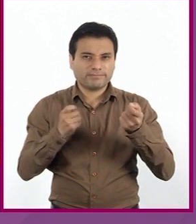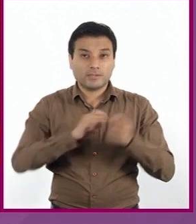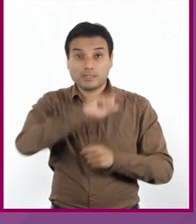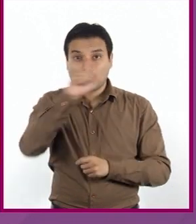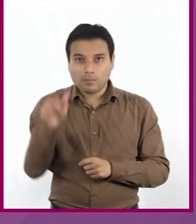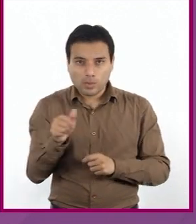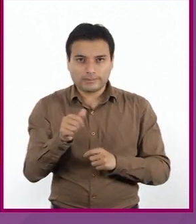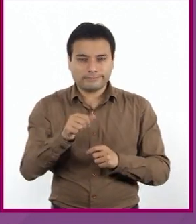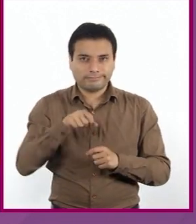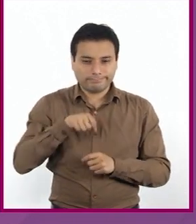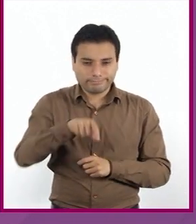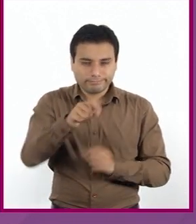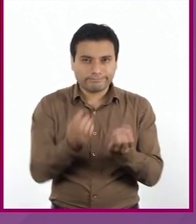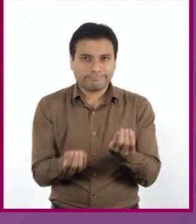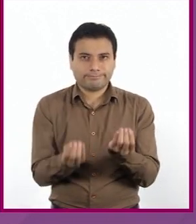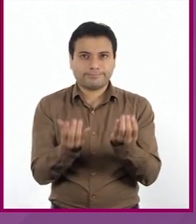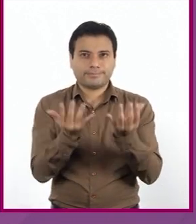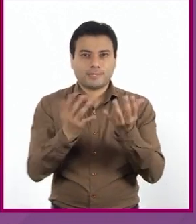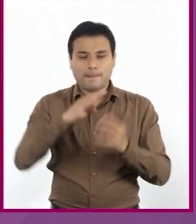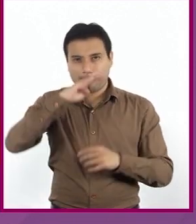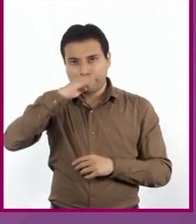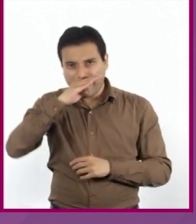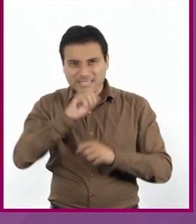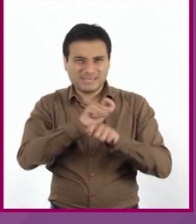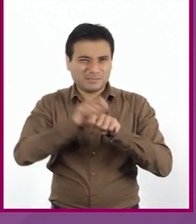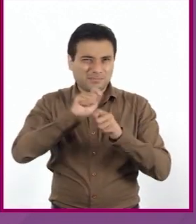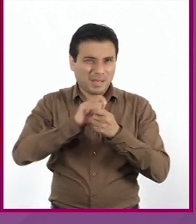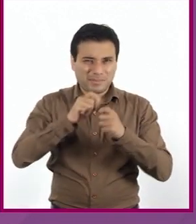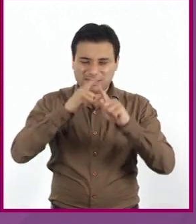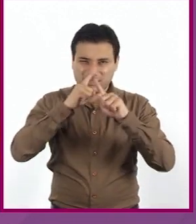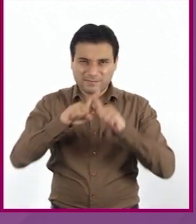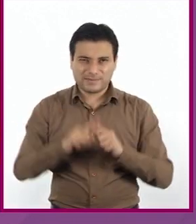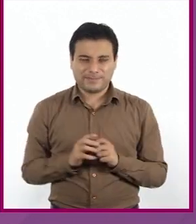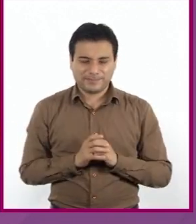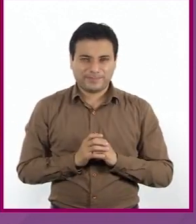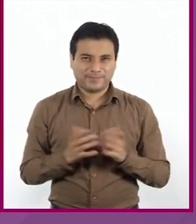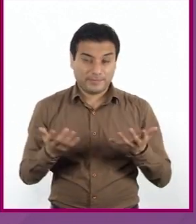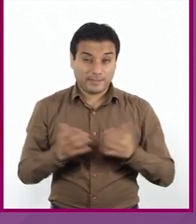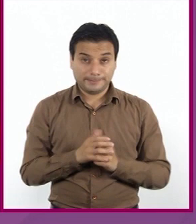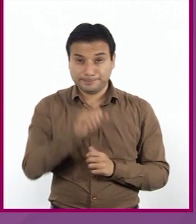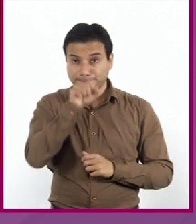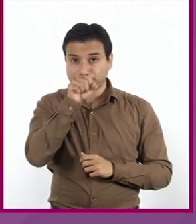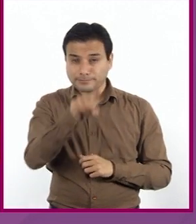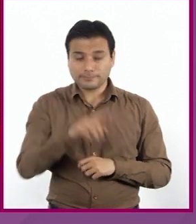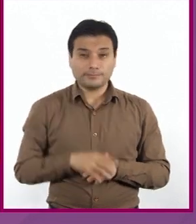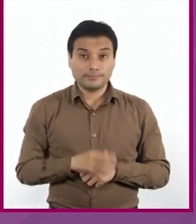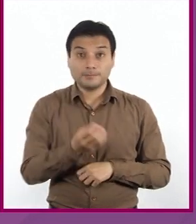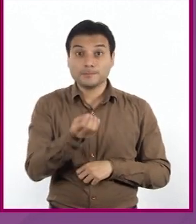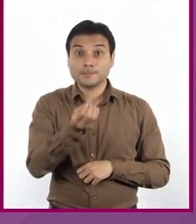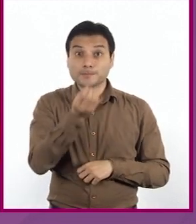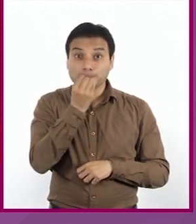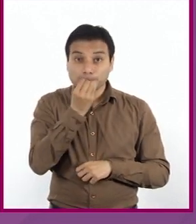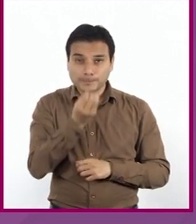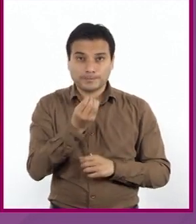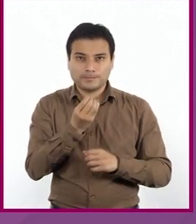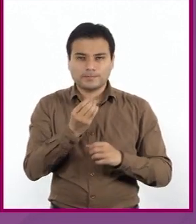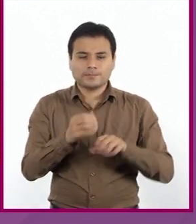maíz. Además, aprovecharon los alimentos de los humedales que obtuvieron a través de la caza, pesca y